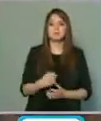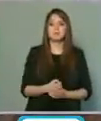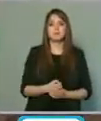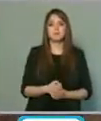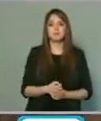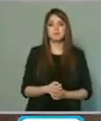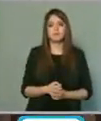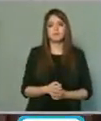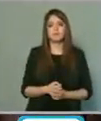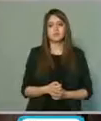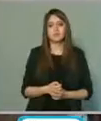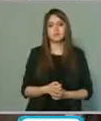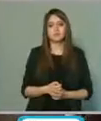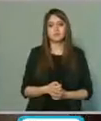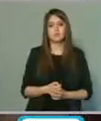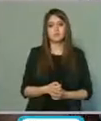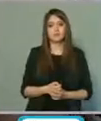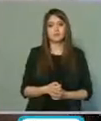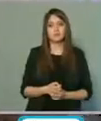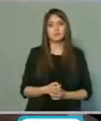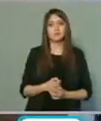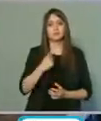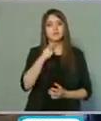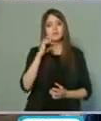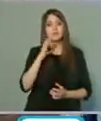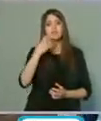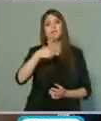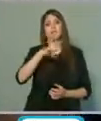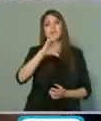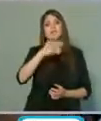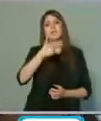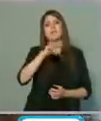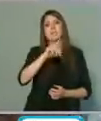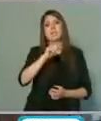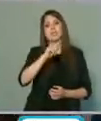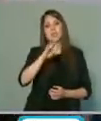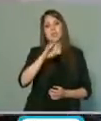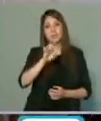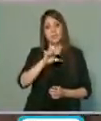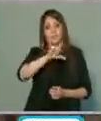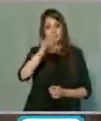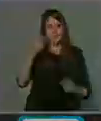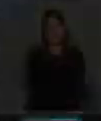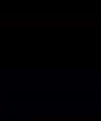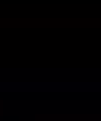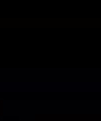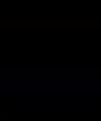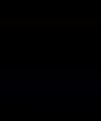chilatole. Ahí nos estamos viendo.